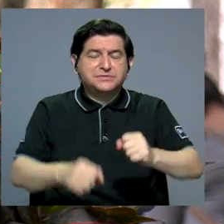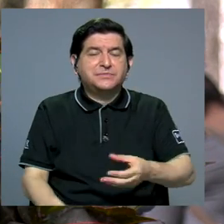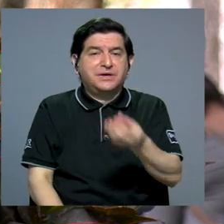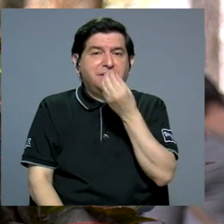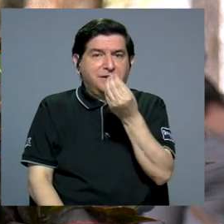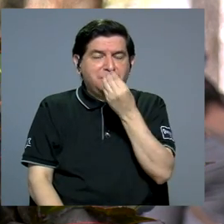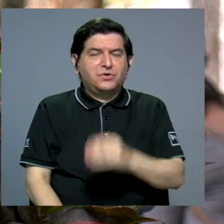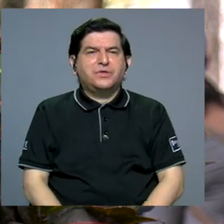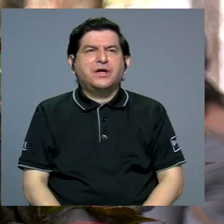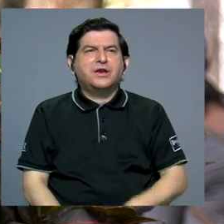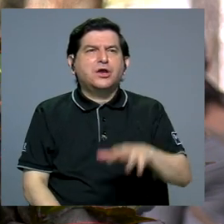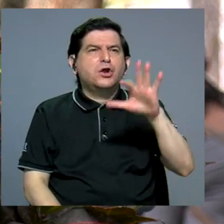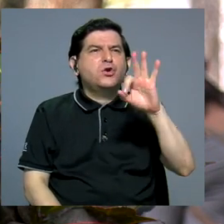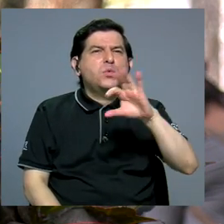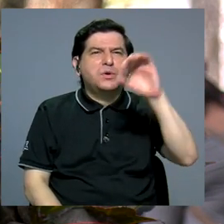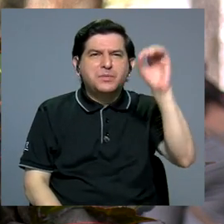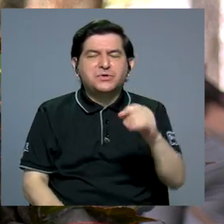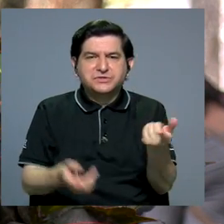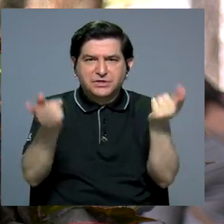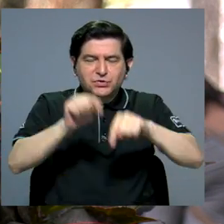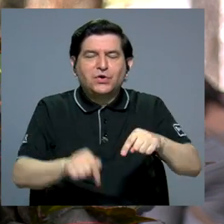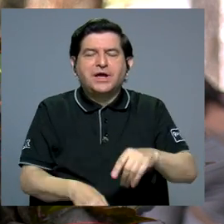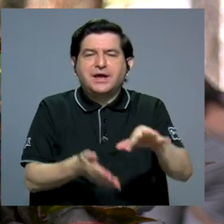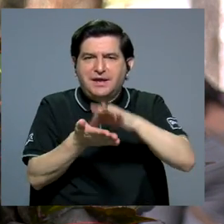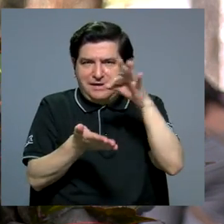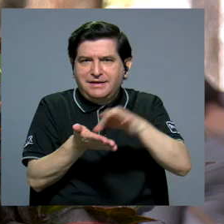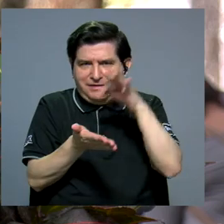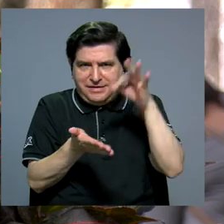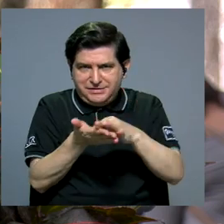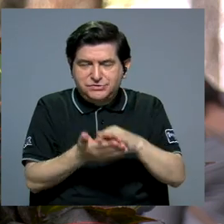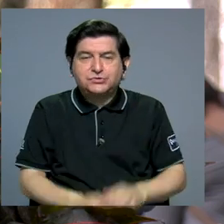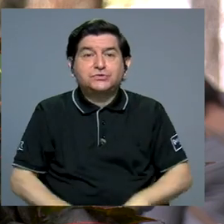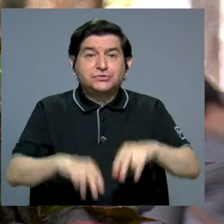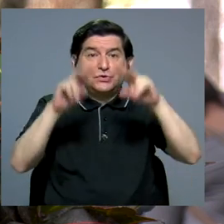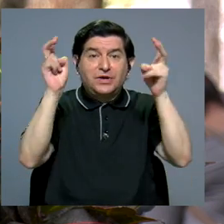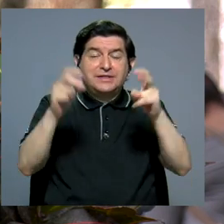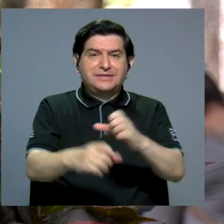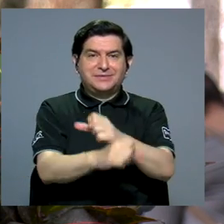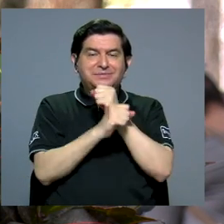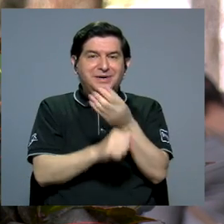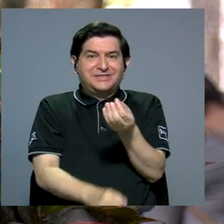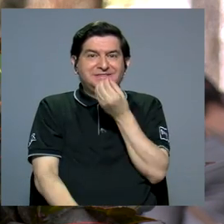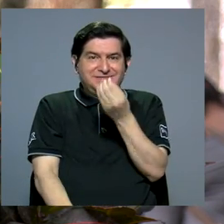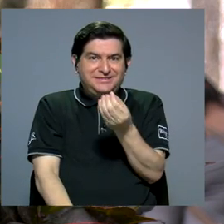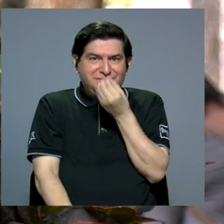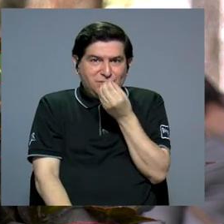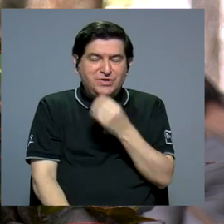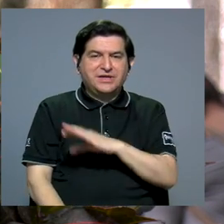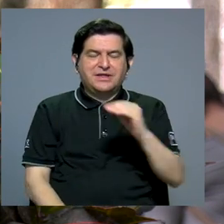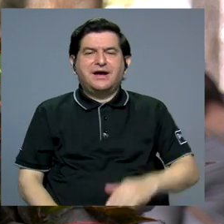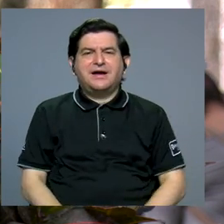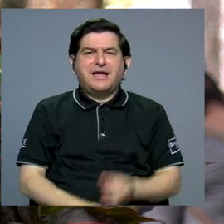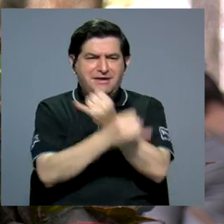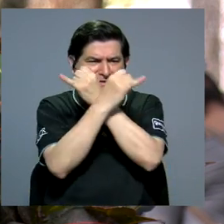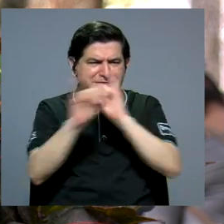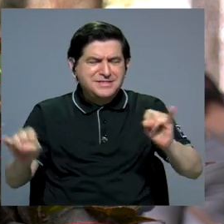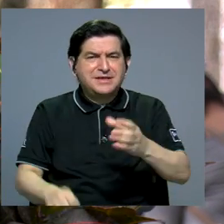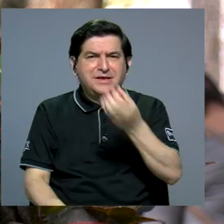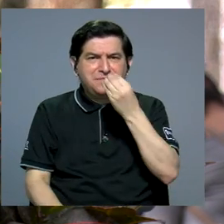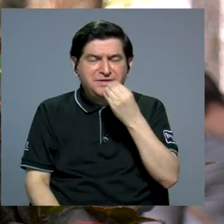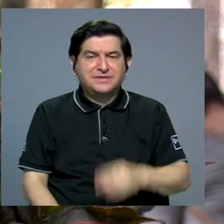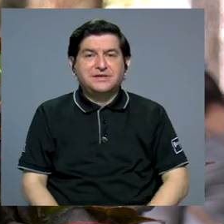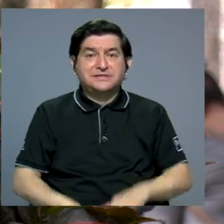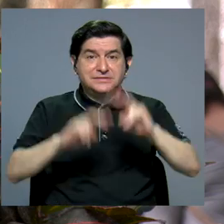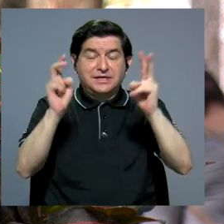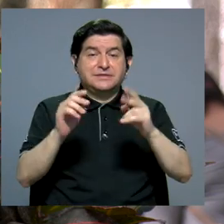poder consumirlo, cerca de un 9% en el caso de los frijoles, por ejemplo. El tema de la seguridad alimentaria y de la soberanía alimentaria